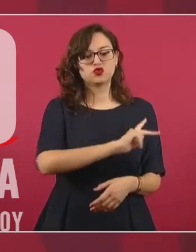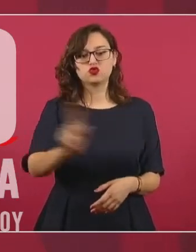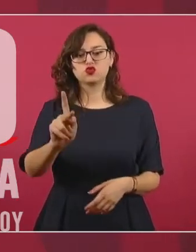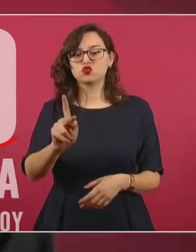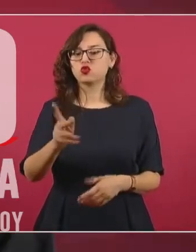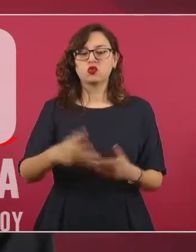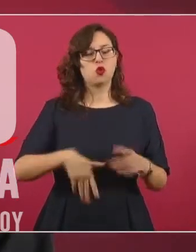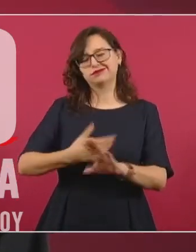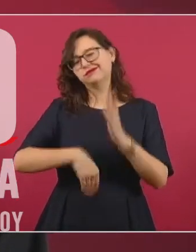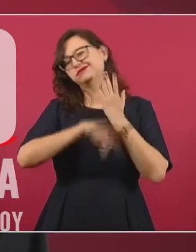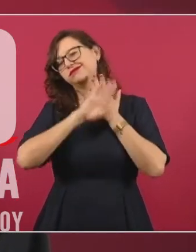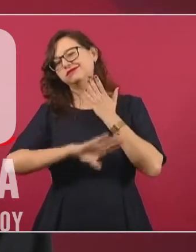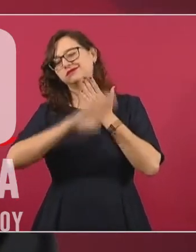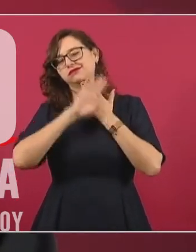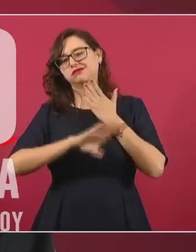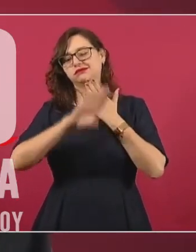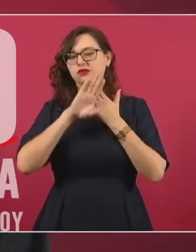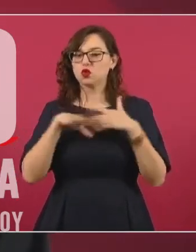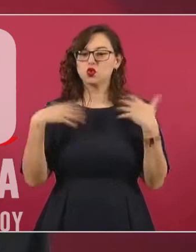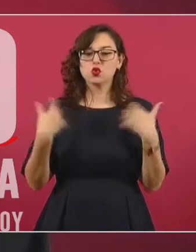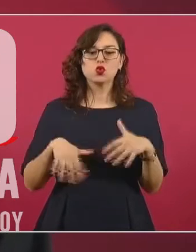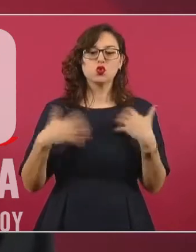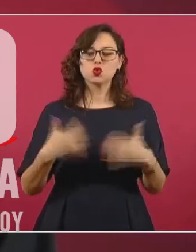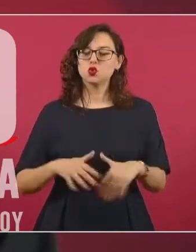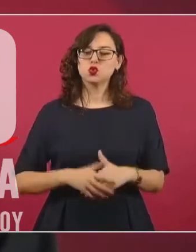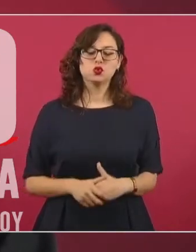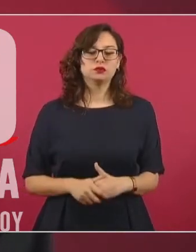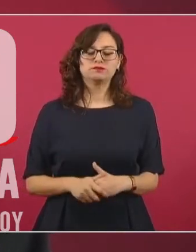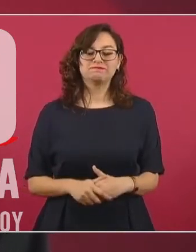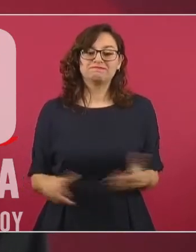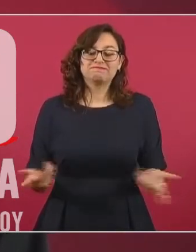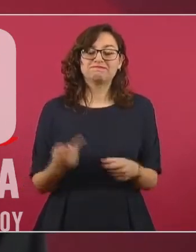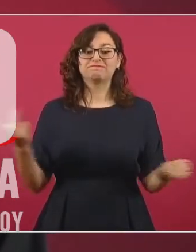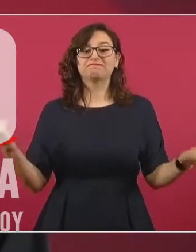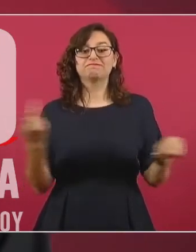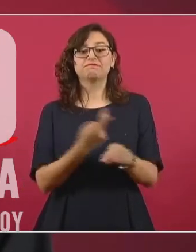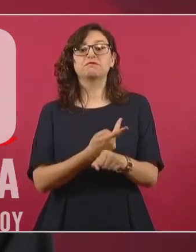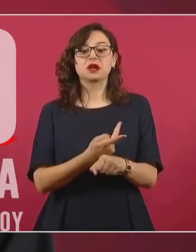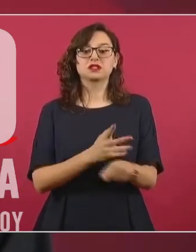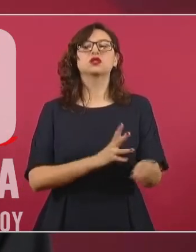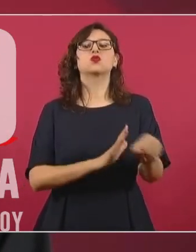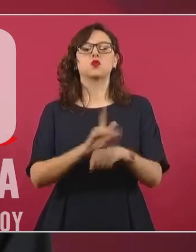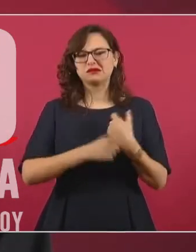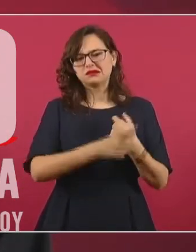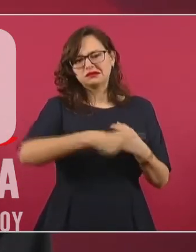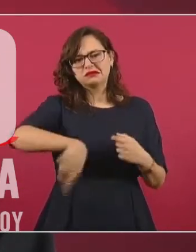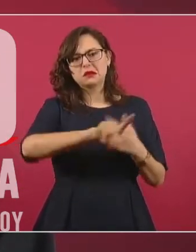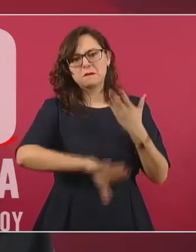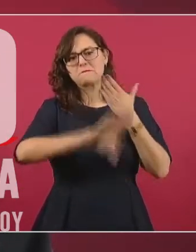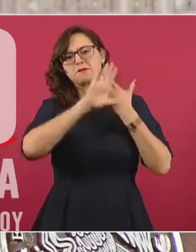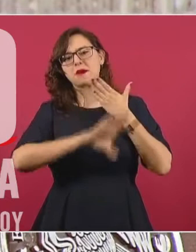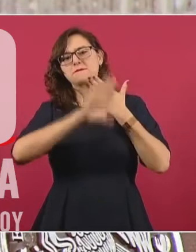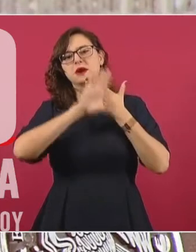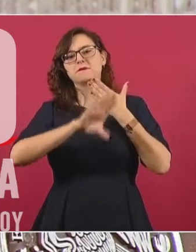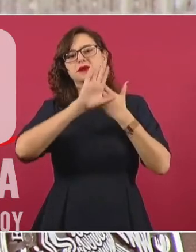alineados en contra nuestra, y el fondo es de que estos medios formaban parte del antiguo